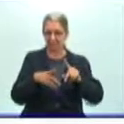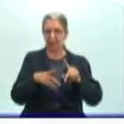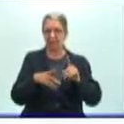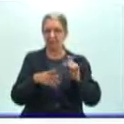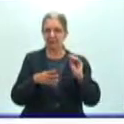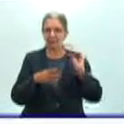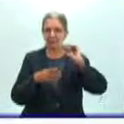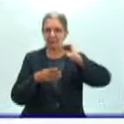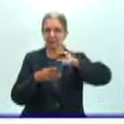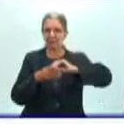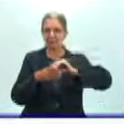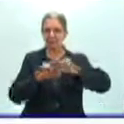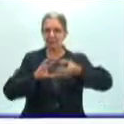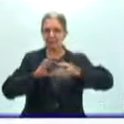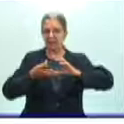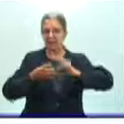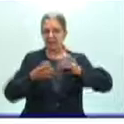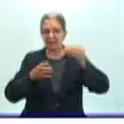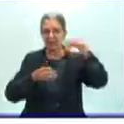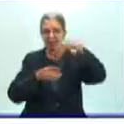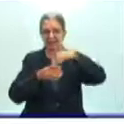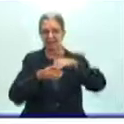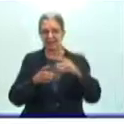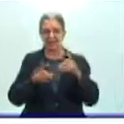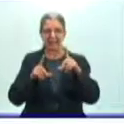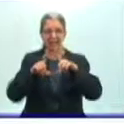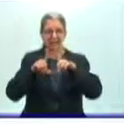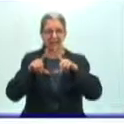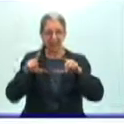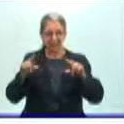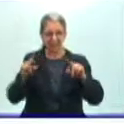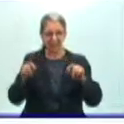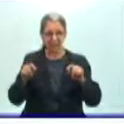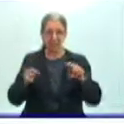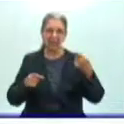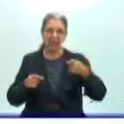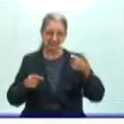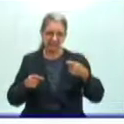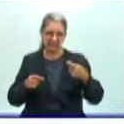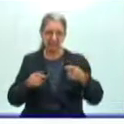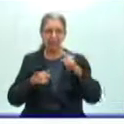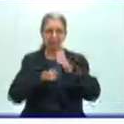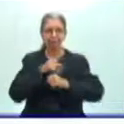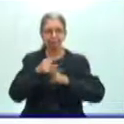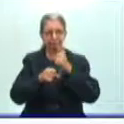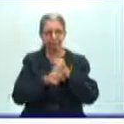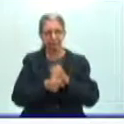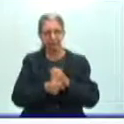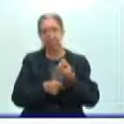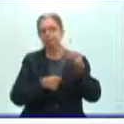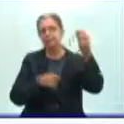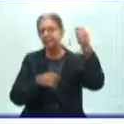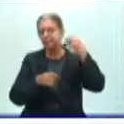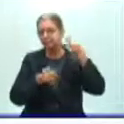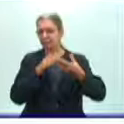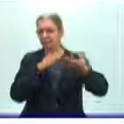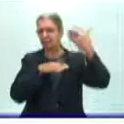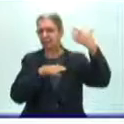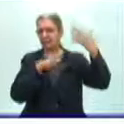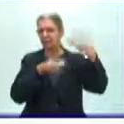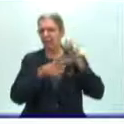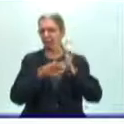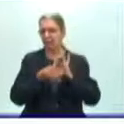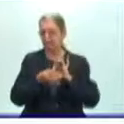triángulo, como puedes observar en esta figura. Por tanto, debes utilizar conocimientos que has aprendido desde